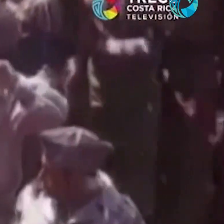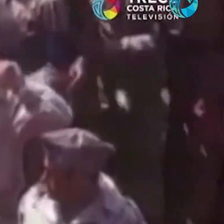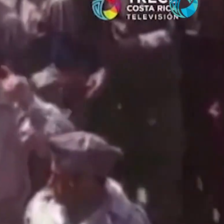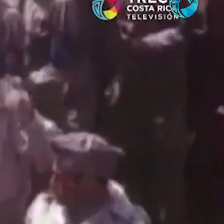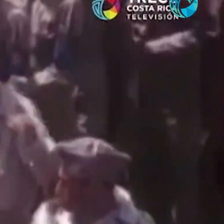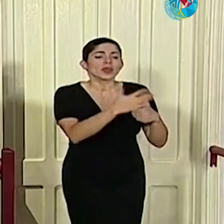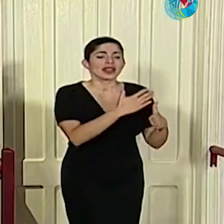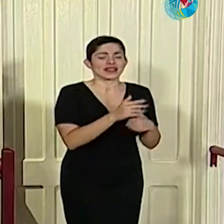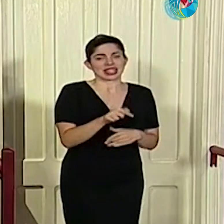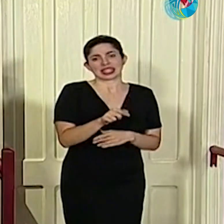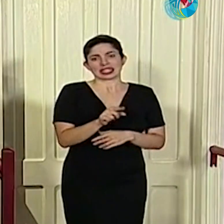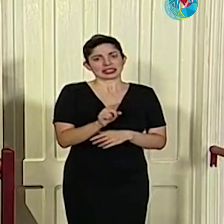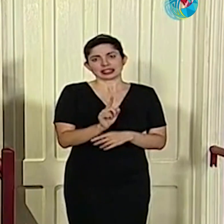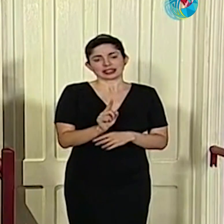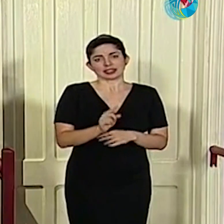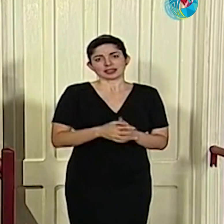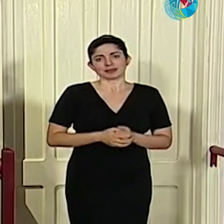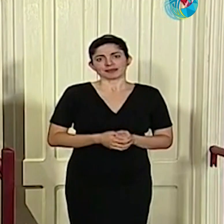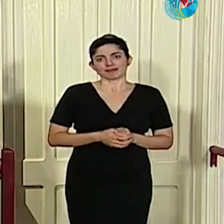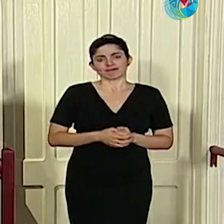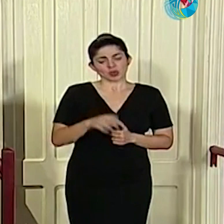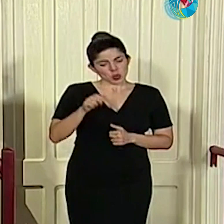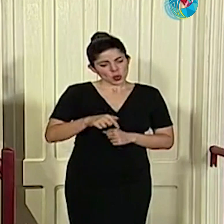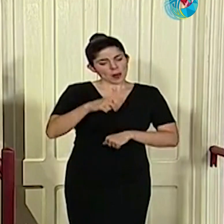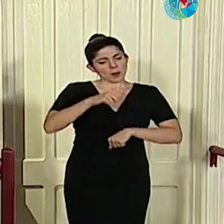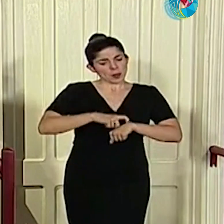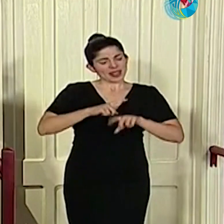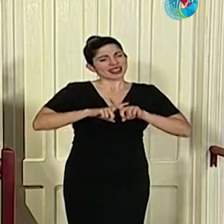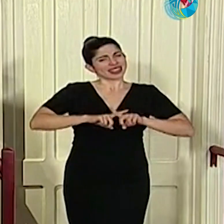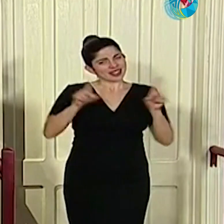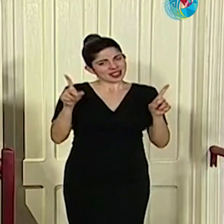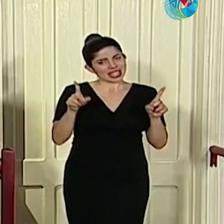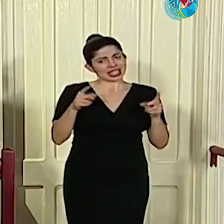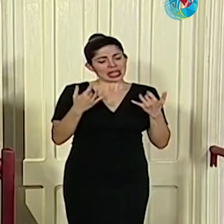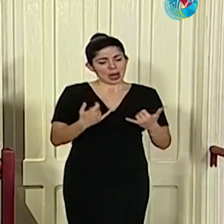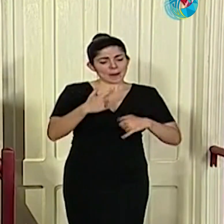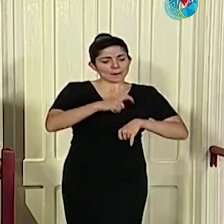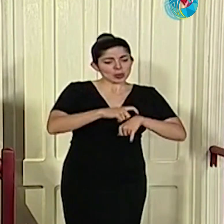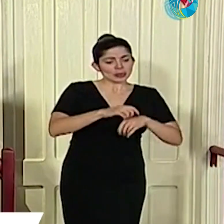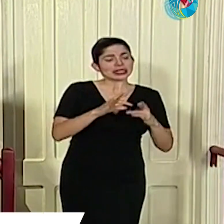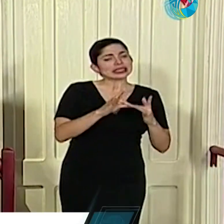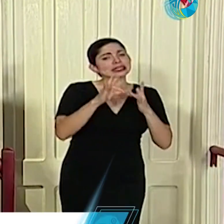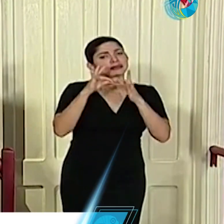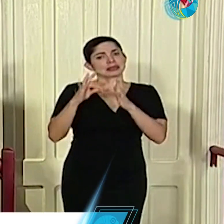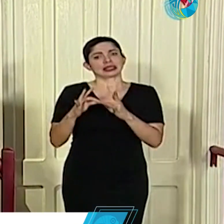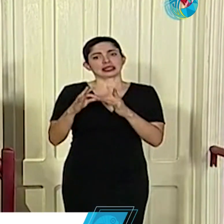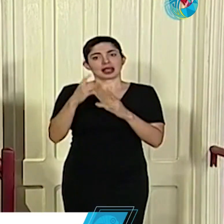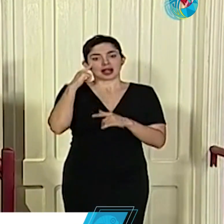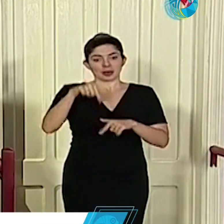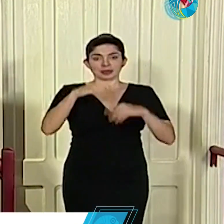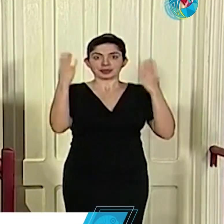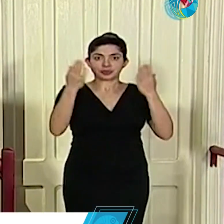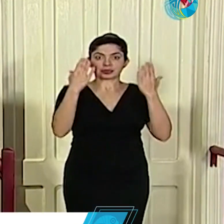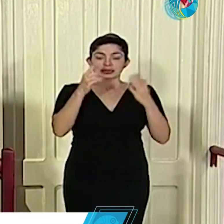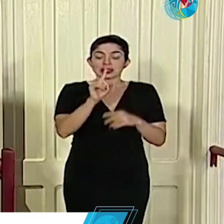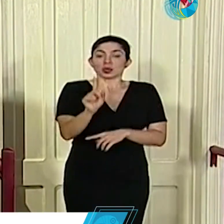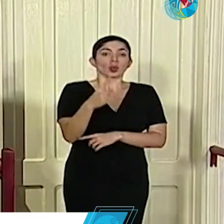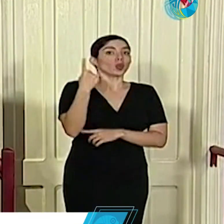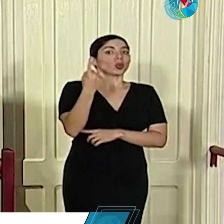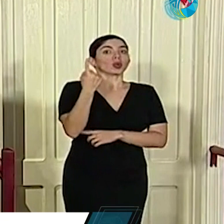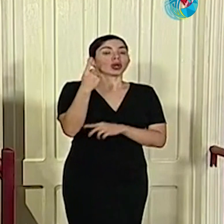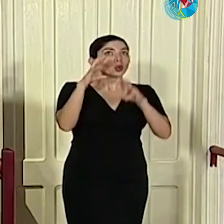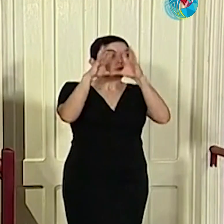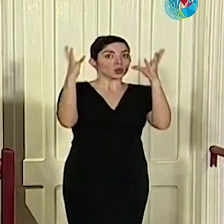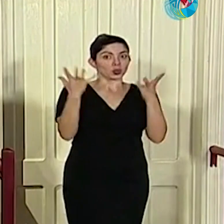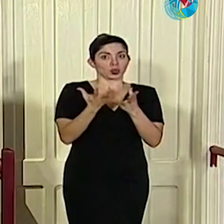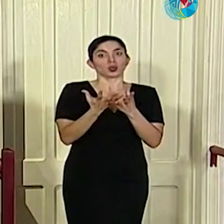año anterior. Hoy es un momento diferente y es un momento especial en esta celebración única en el